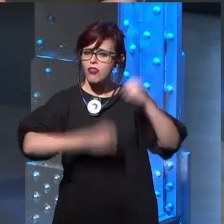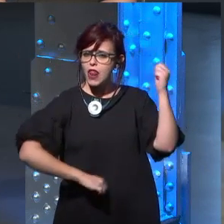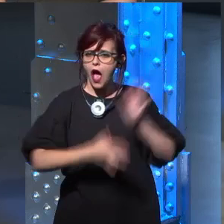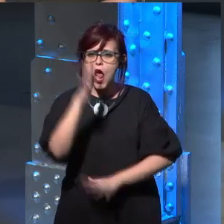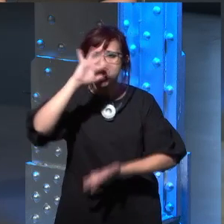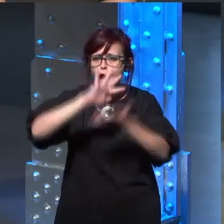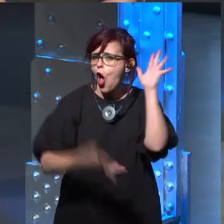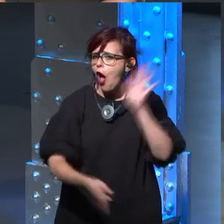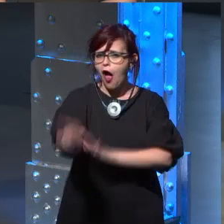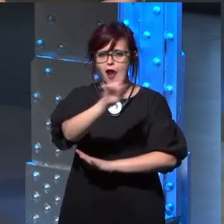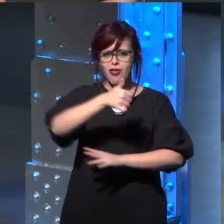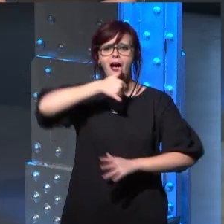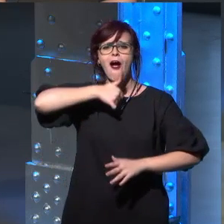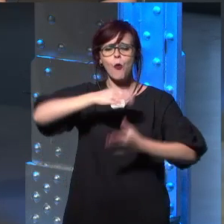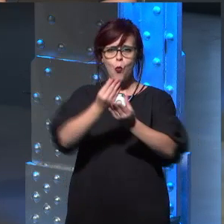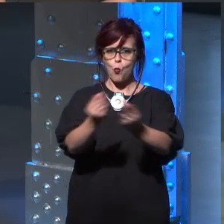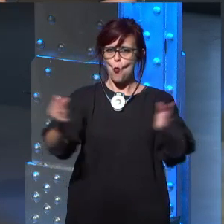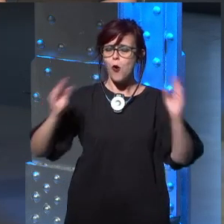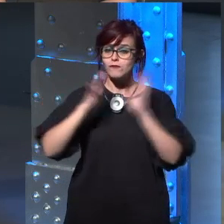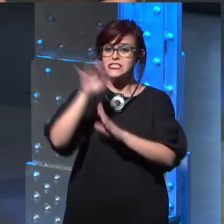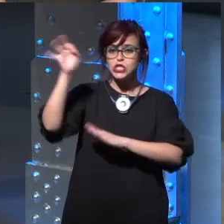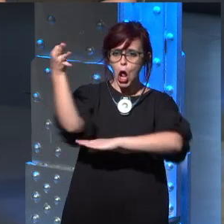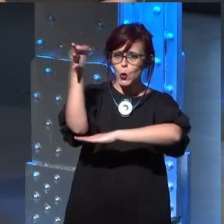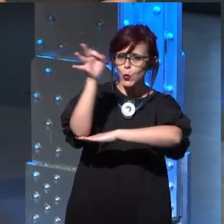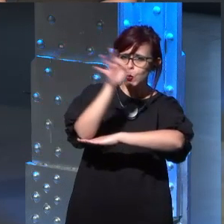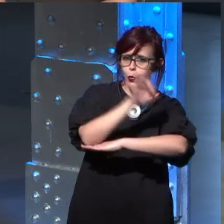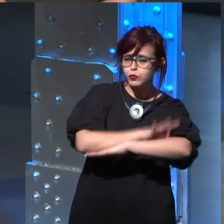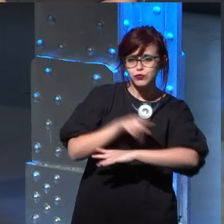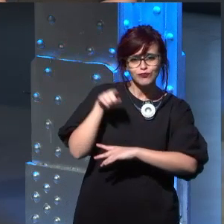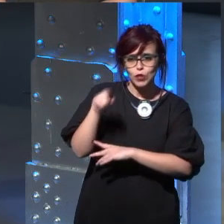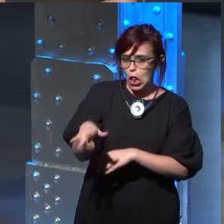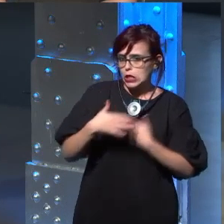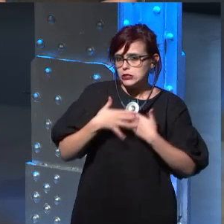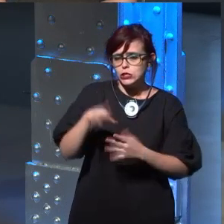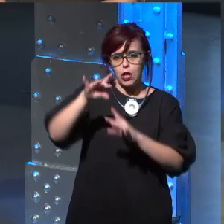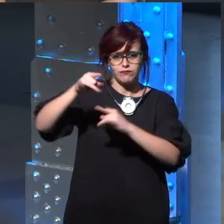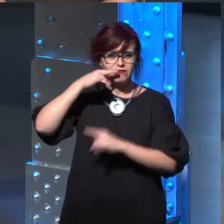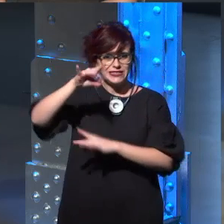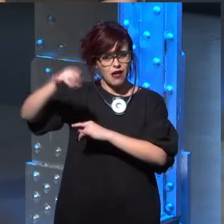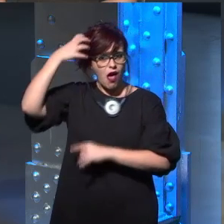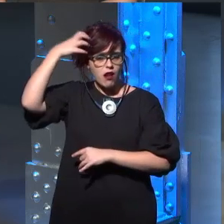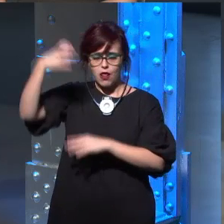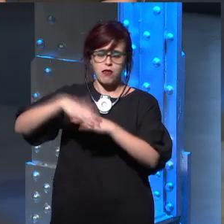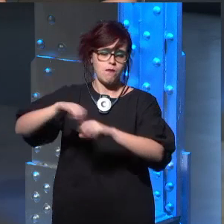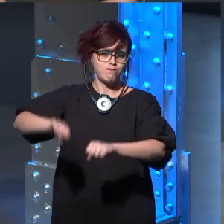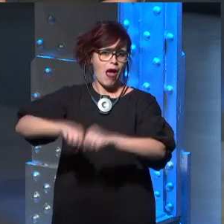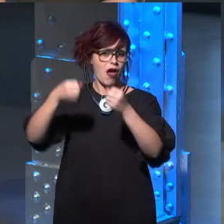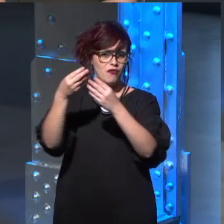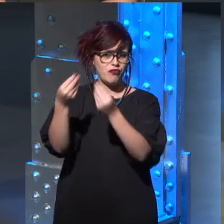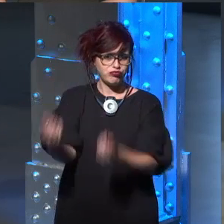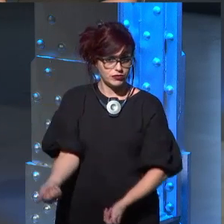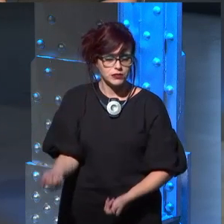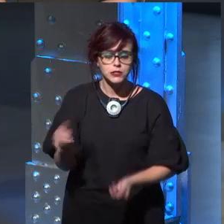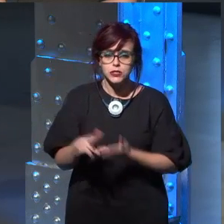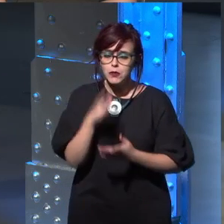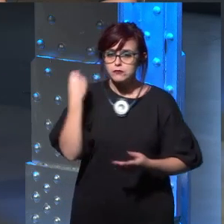no arde. Cuando se ponga el sol, será el fin de vuestro linaje, sentenció Aegon. Se dice que Harren escupió